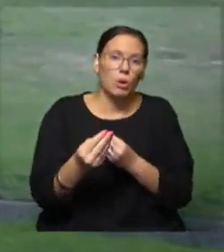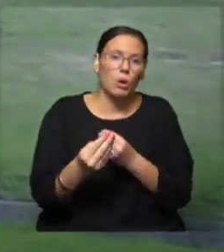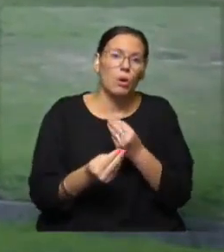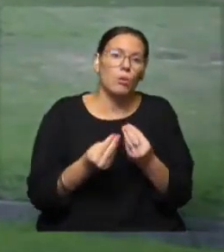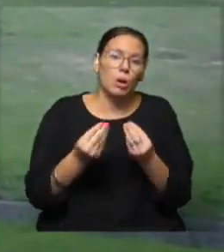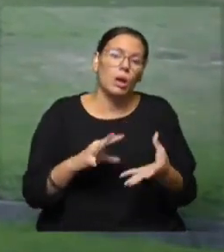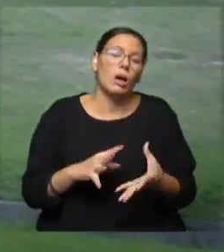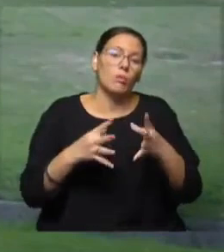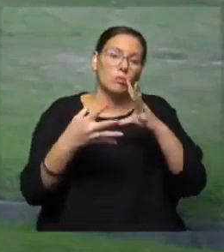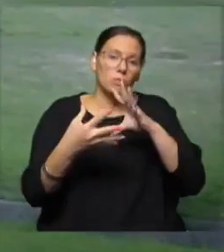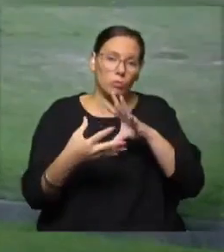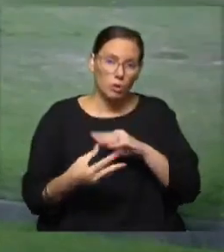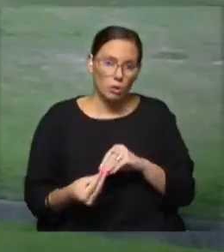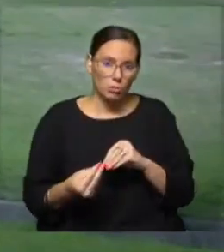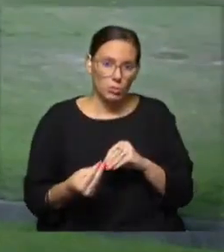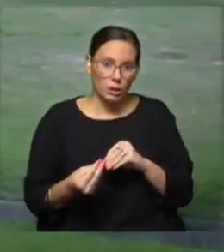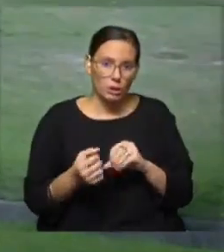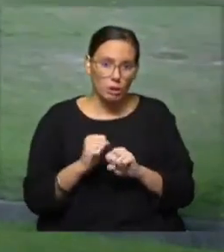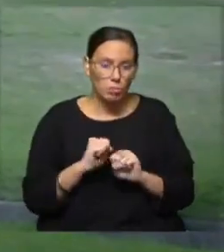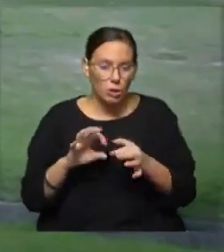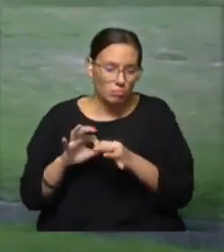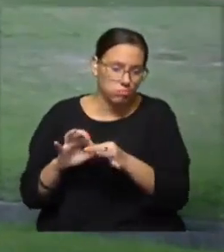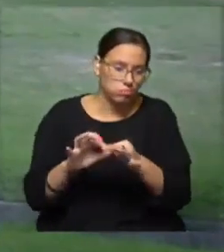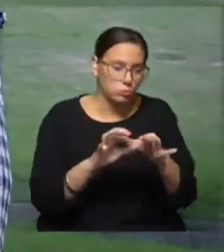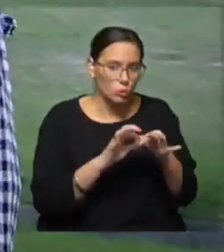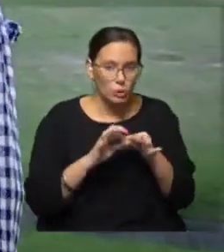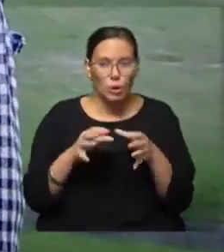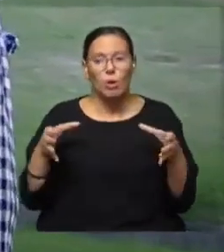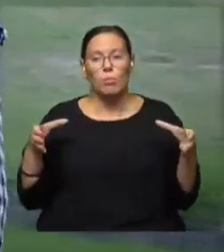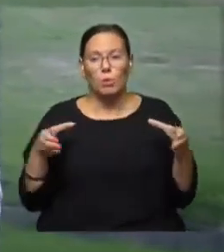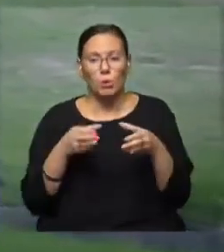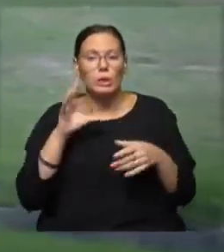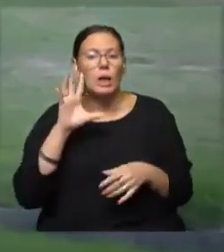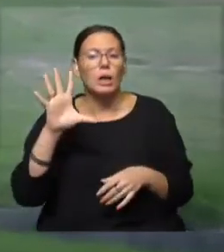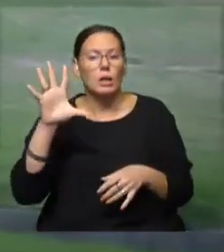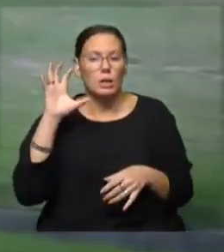la manera de formar comunidad, ¿no? De recordar